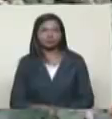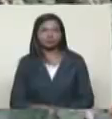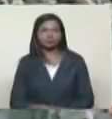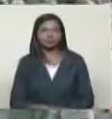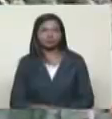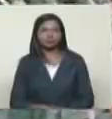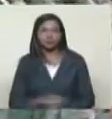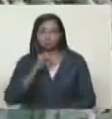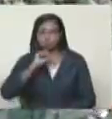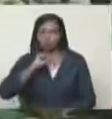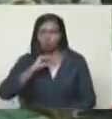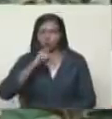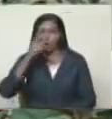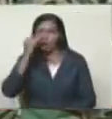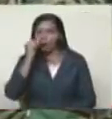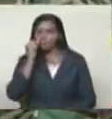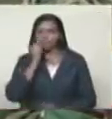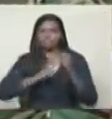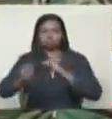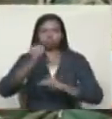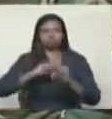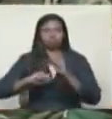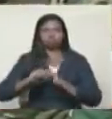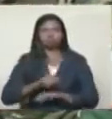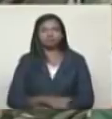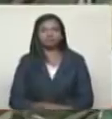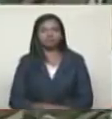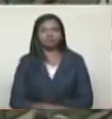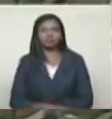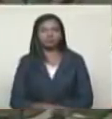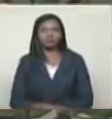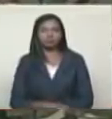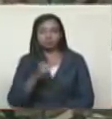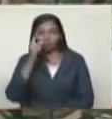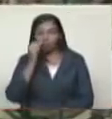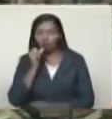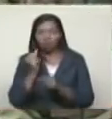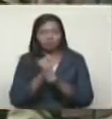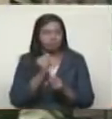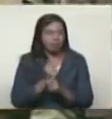Soy un hombre de combate, saben ustedes. Soy un obrero.